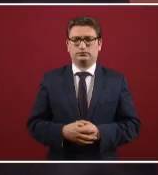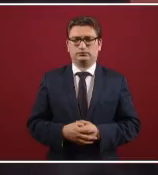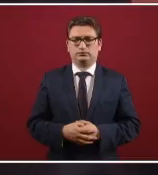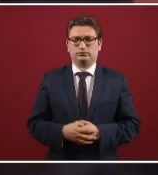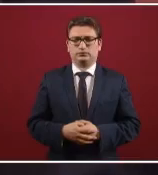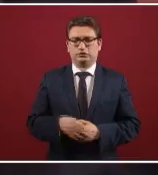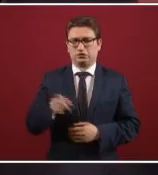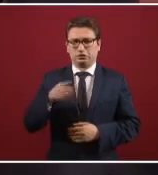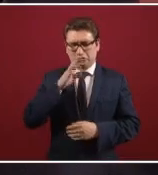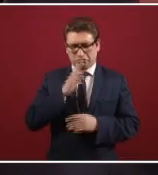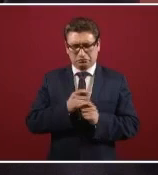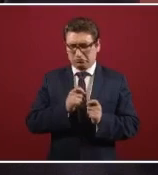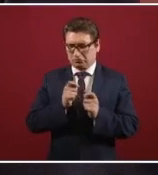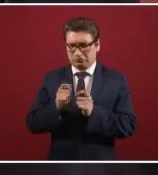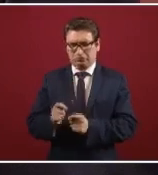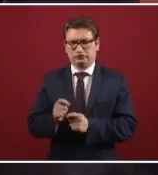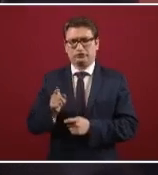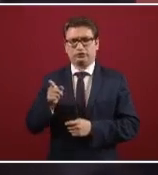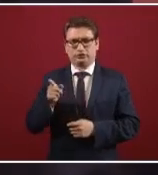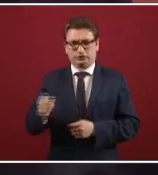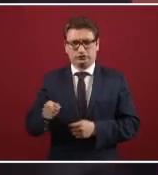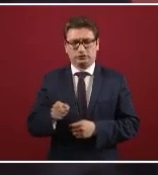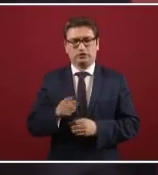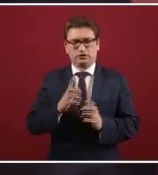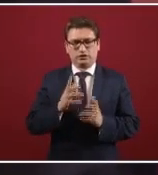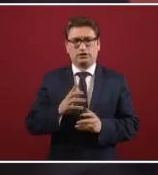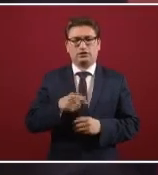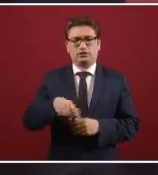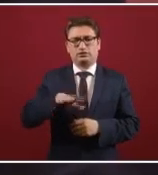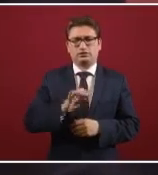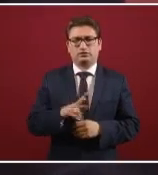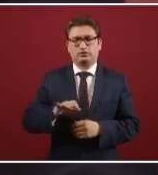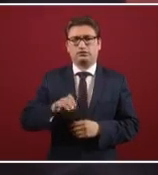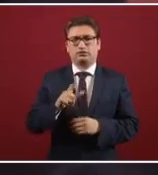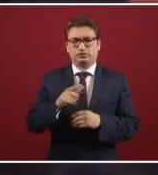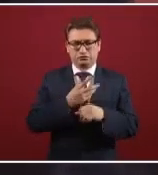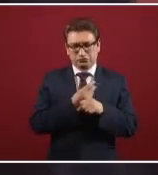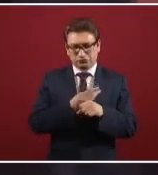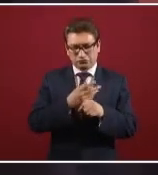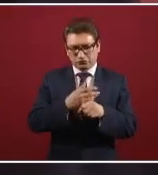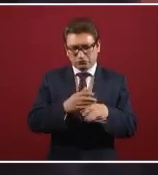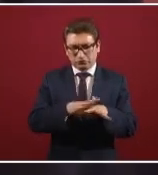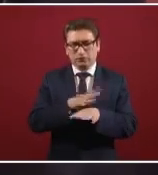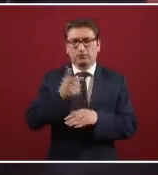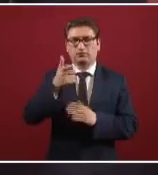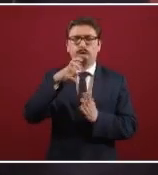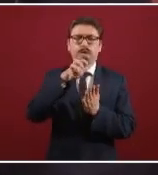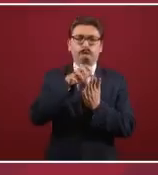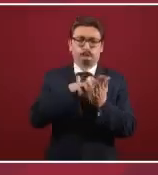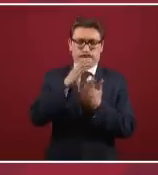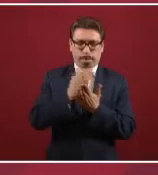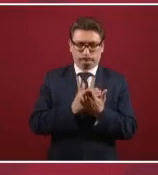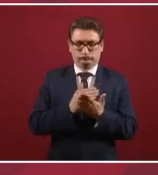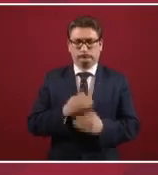se va a ser nada más un ajuste que hay austeridad